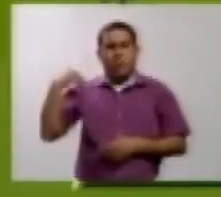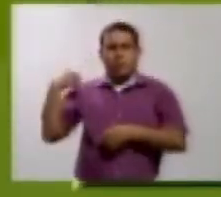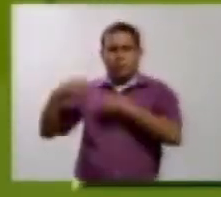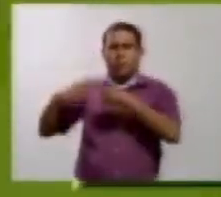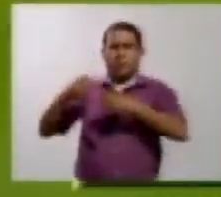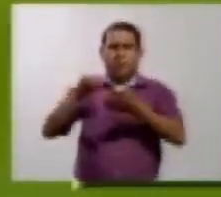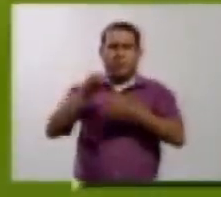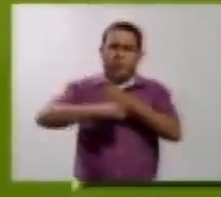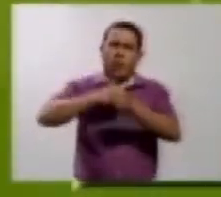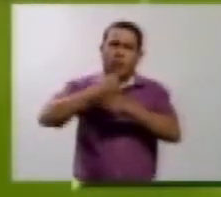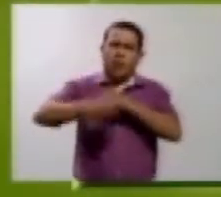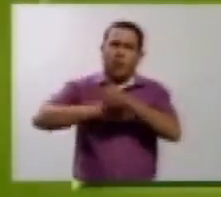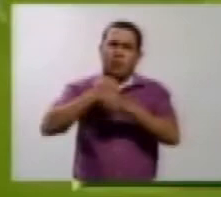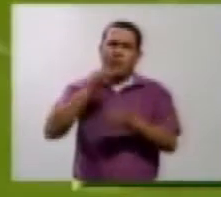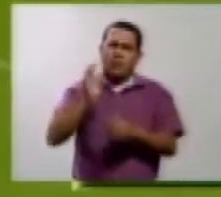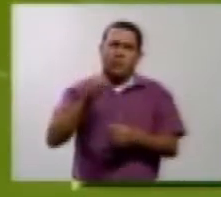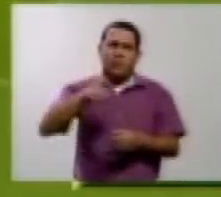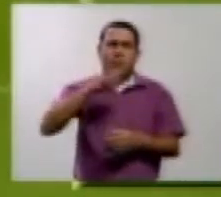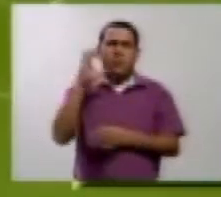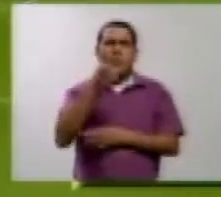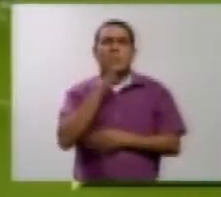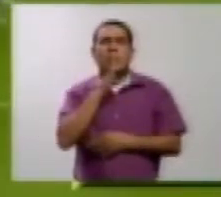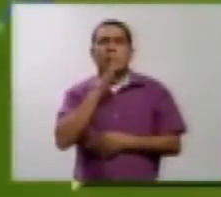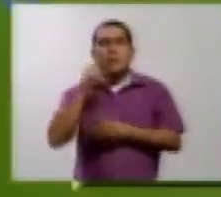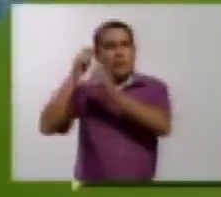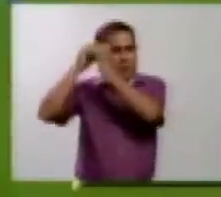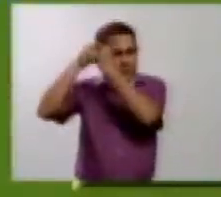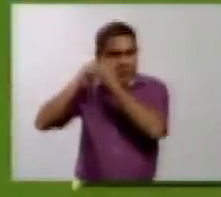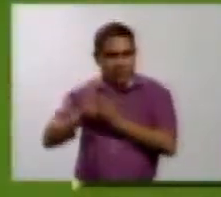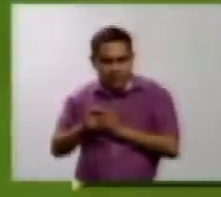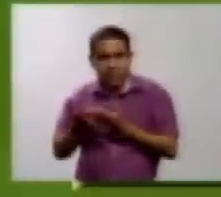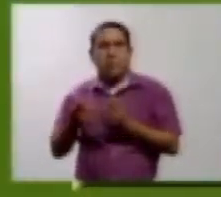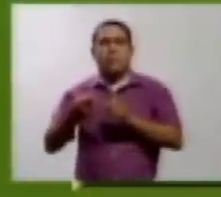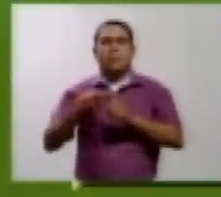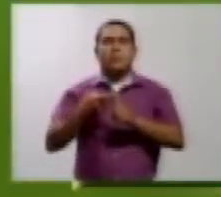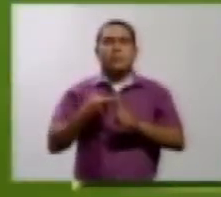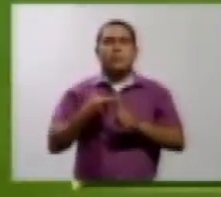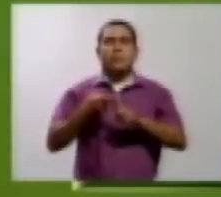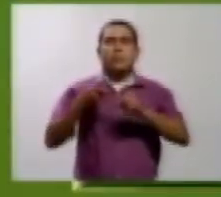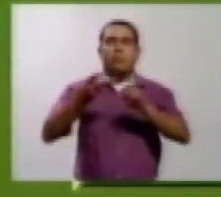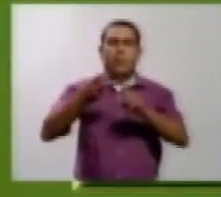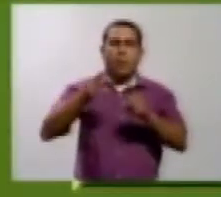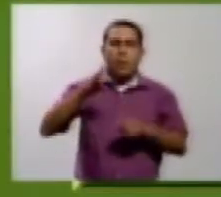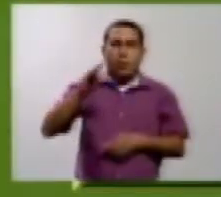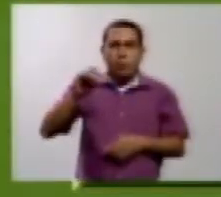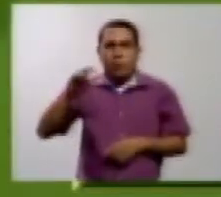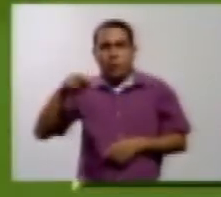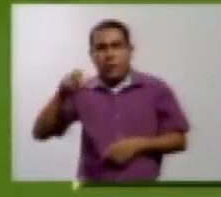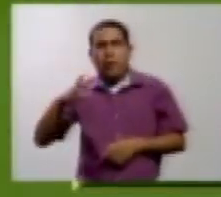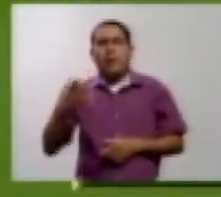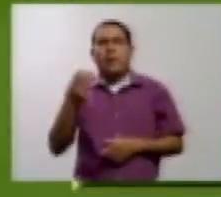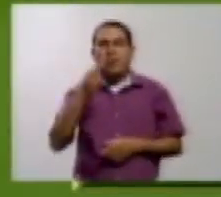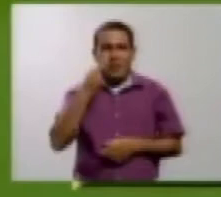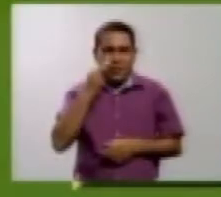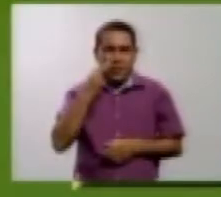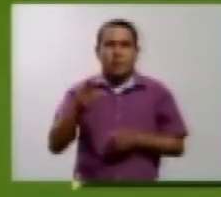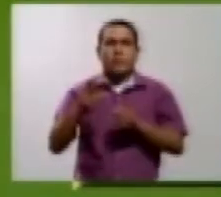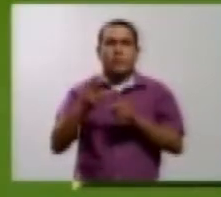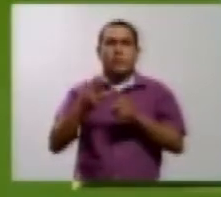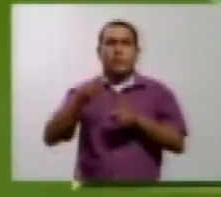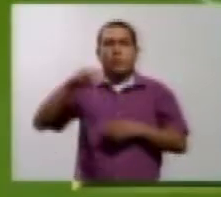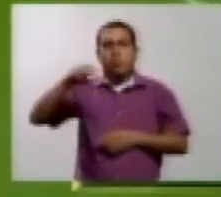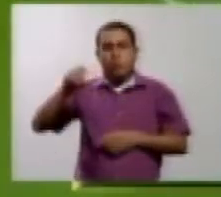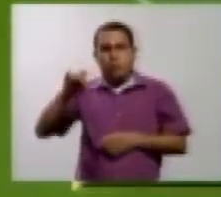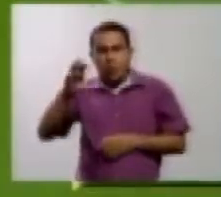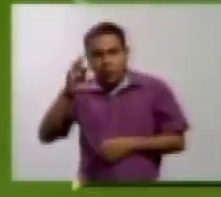año, los cafeteros nominados son el Jimmy Chará del Junior, Daniel Bocanegra del Atlético Nacional, Dairon Mosquera